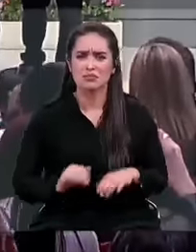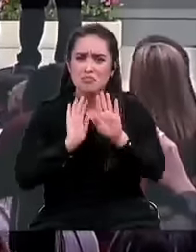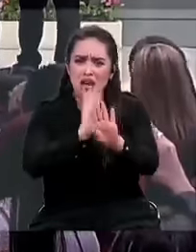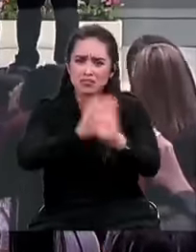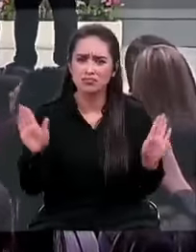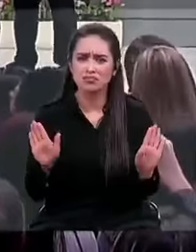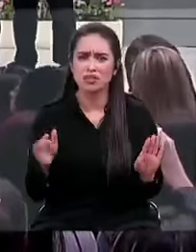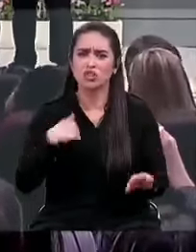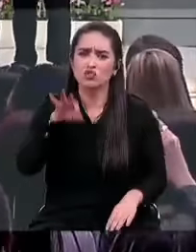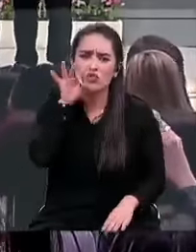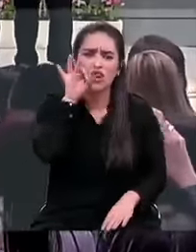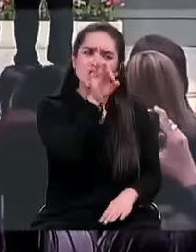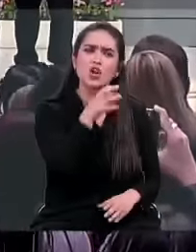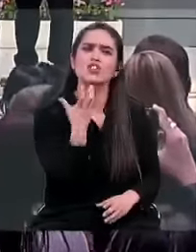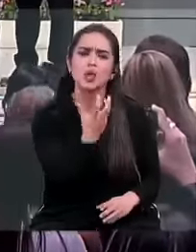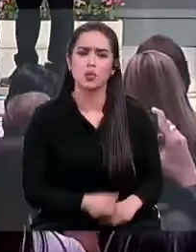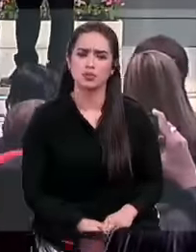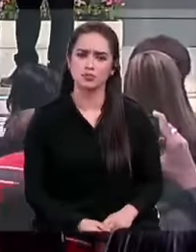paren. Yo voy a hablar con Netugón.